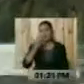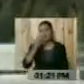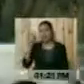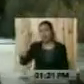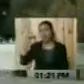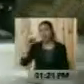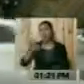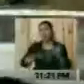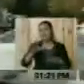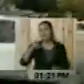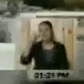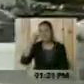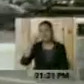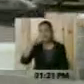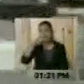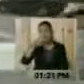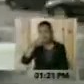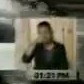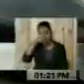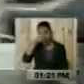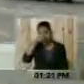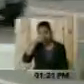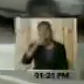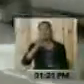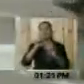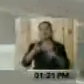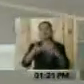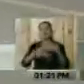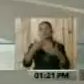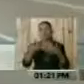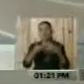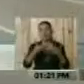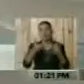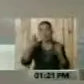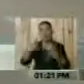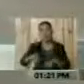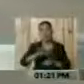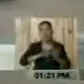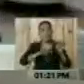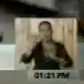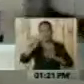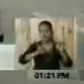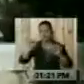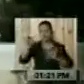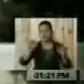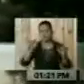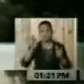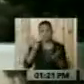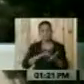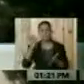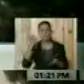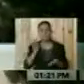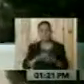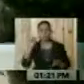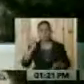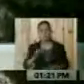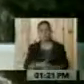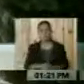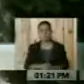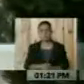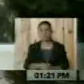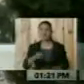en Turquía, y allí empezamos a organizar esta gira relámpago necesaria